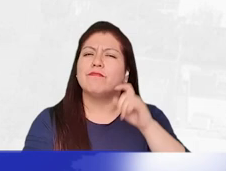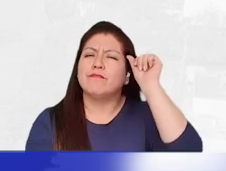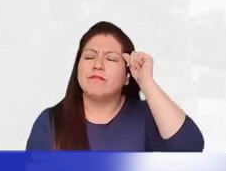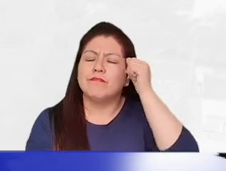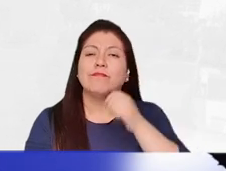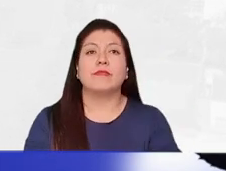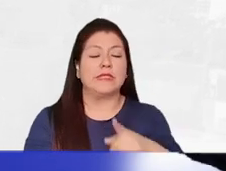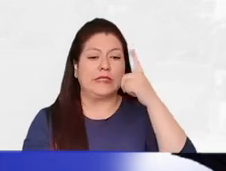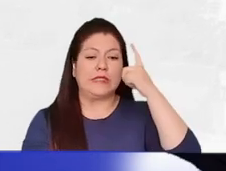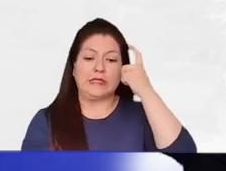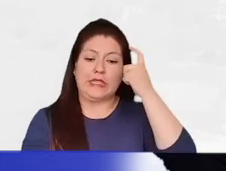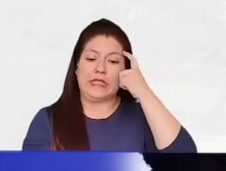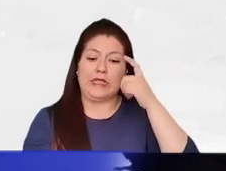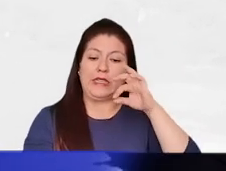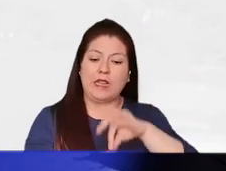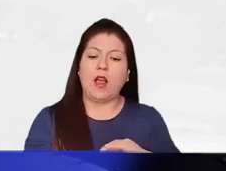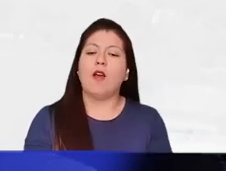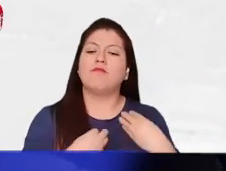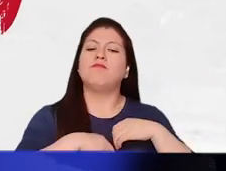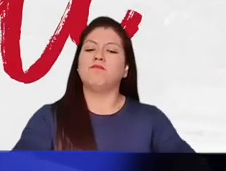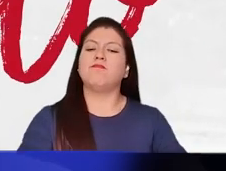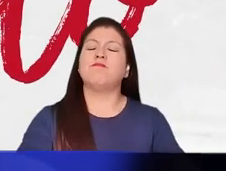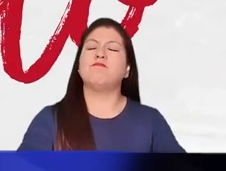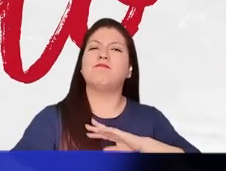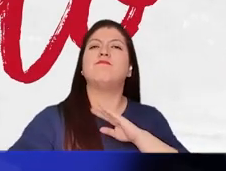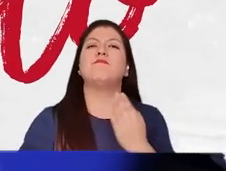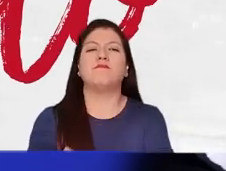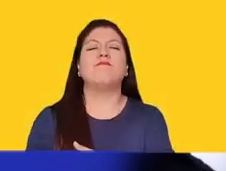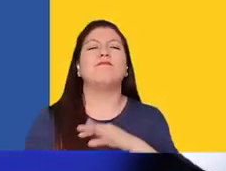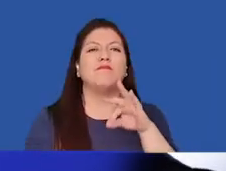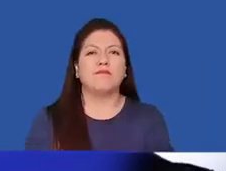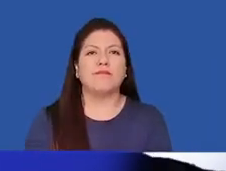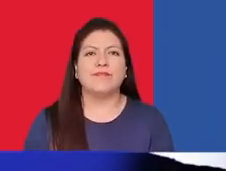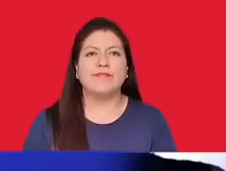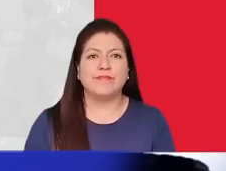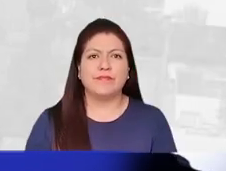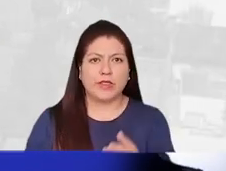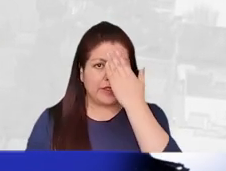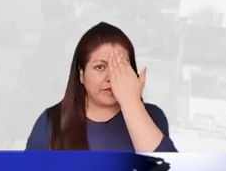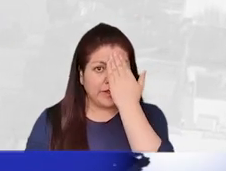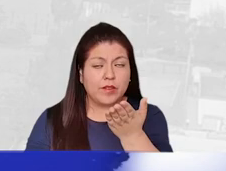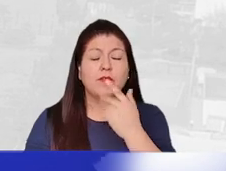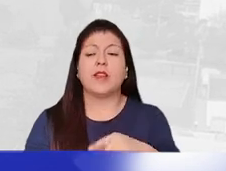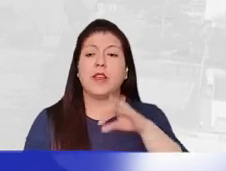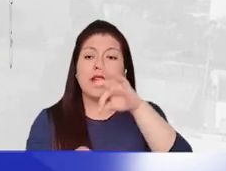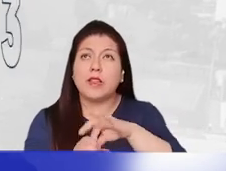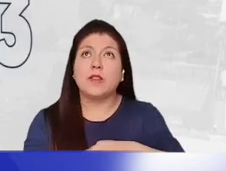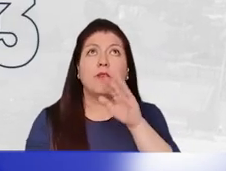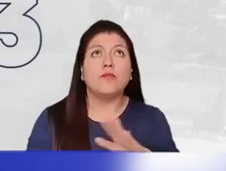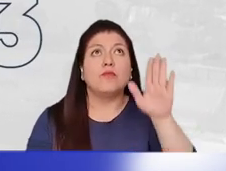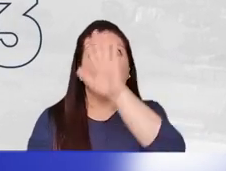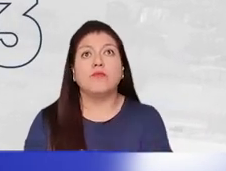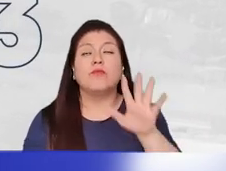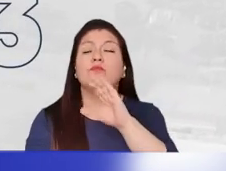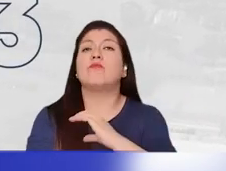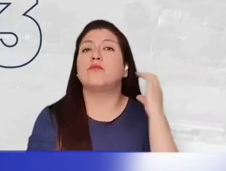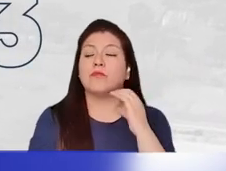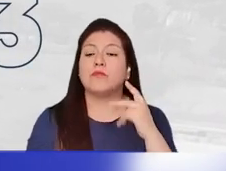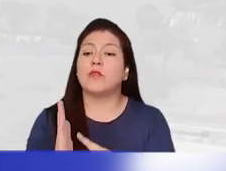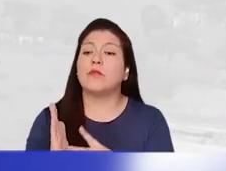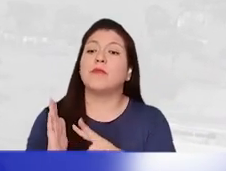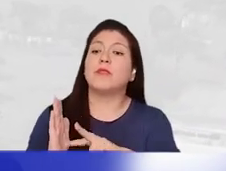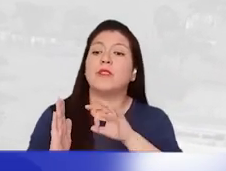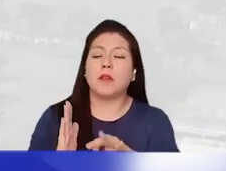Recuerda, si tienes inteligencia electoral, tienes el poder del voto. ¿Sabías que en las elecciones territoriales